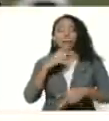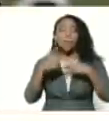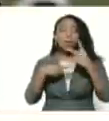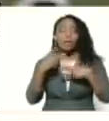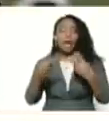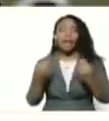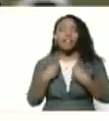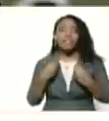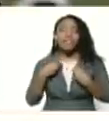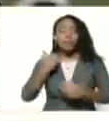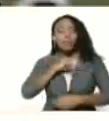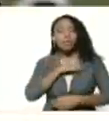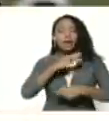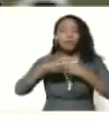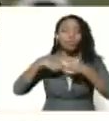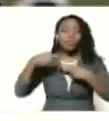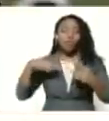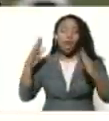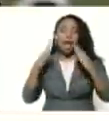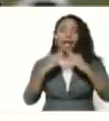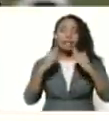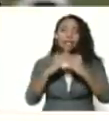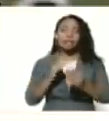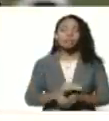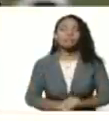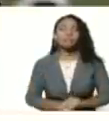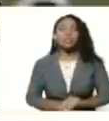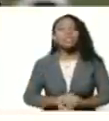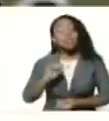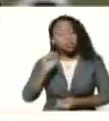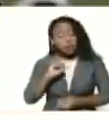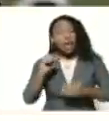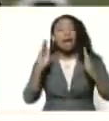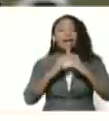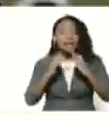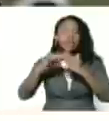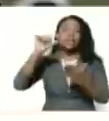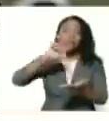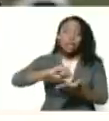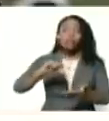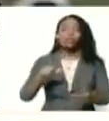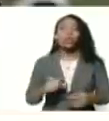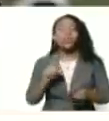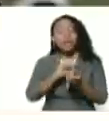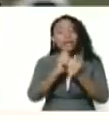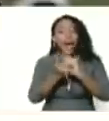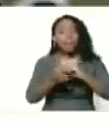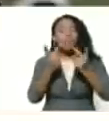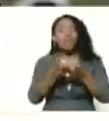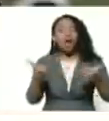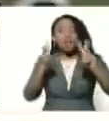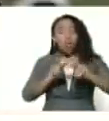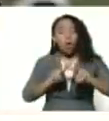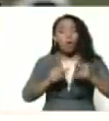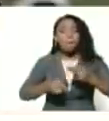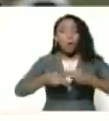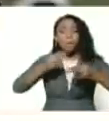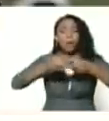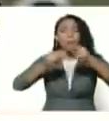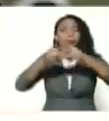que vive nuestra revolución. El hogar, sí, el hogar, el epicentro del cambio de valores,